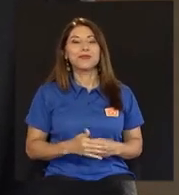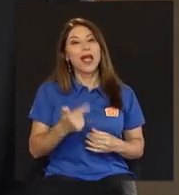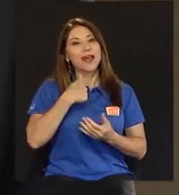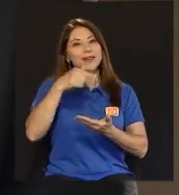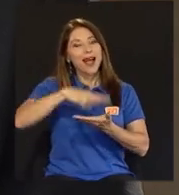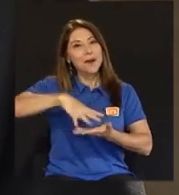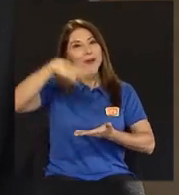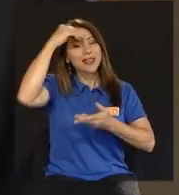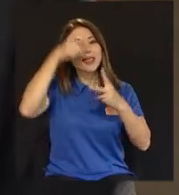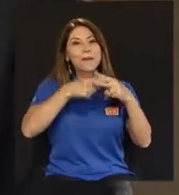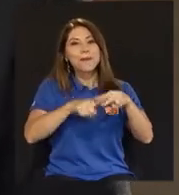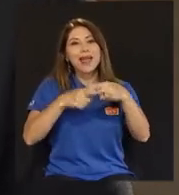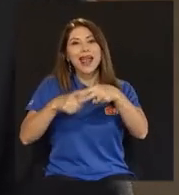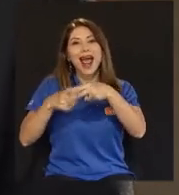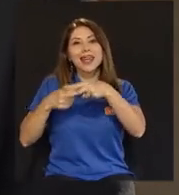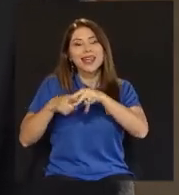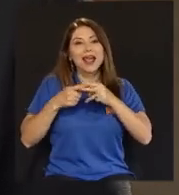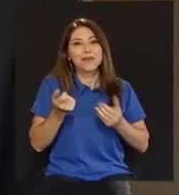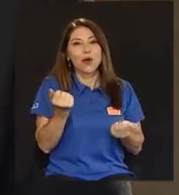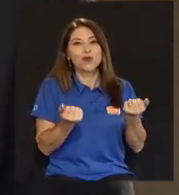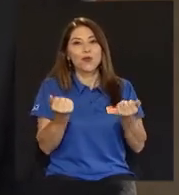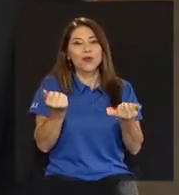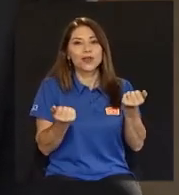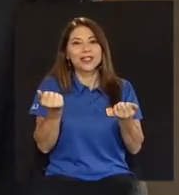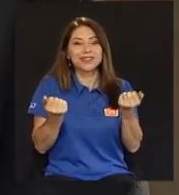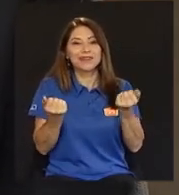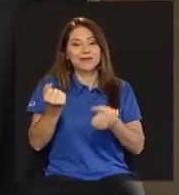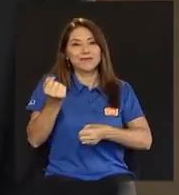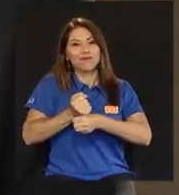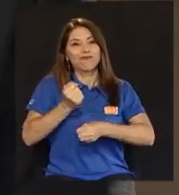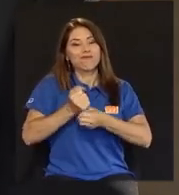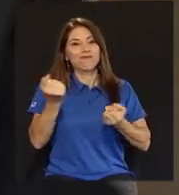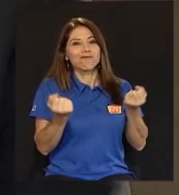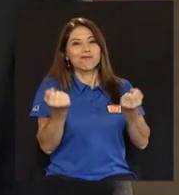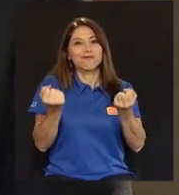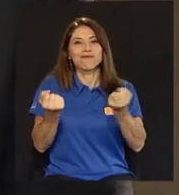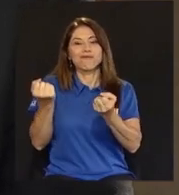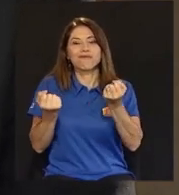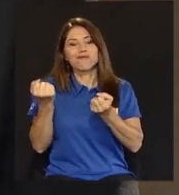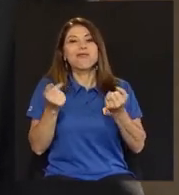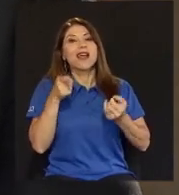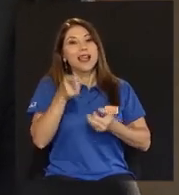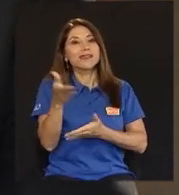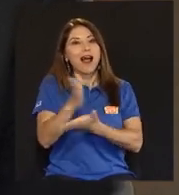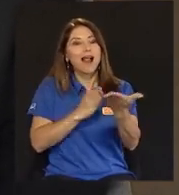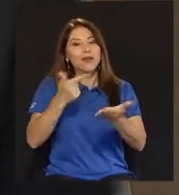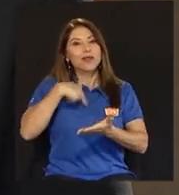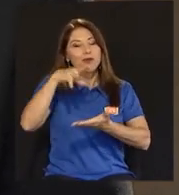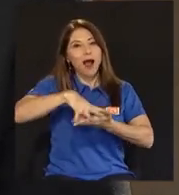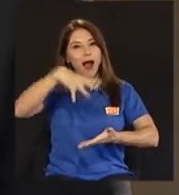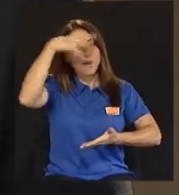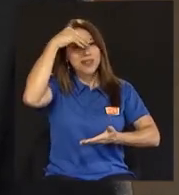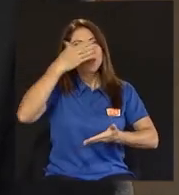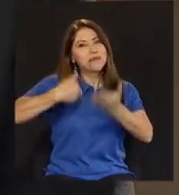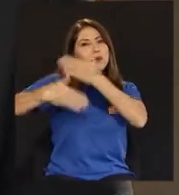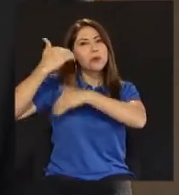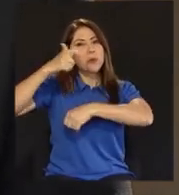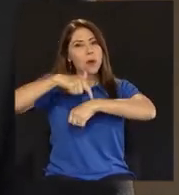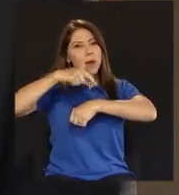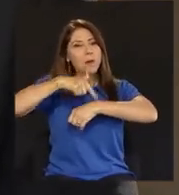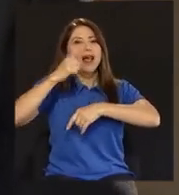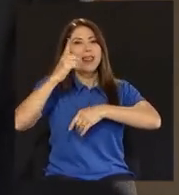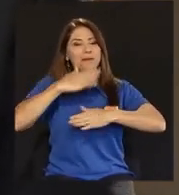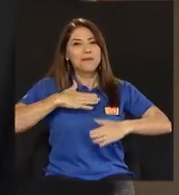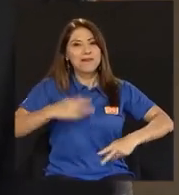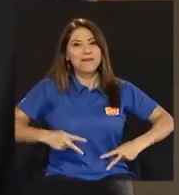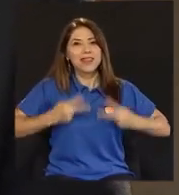aprendí mecánica automotriz como oficio. Entonces, es algo que aprendí en una época de mi vida y